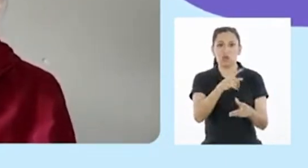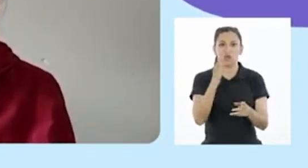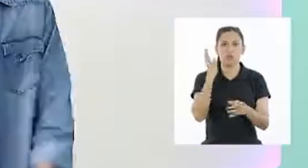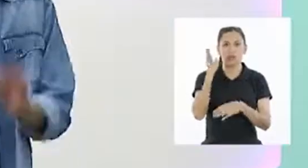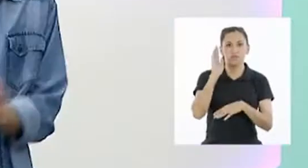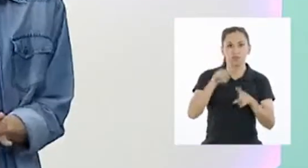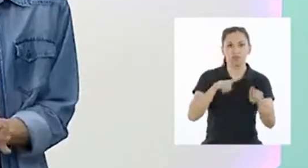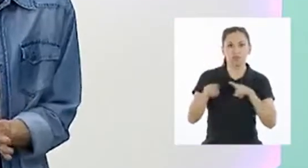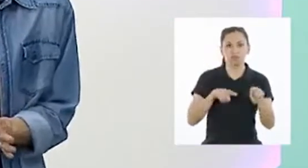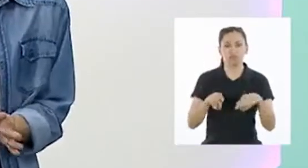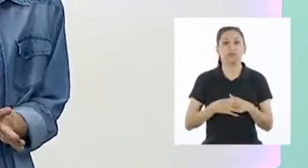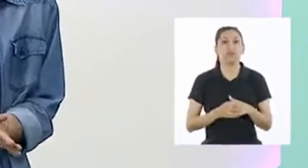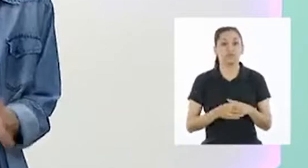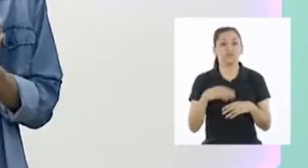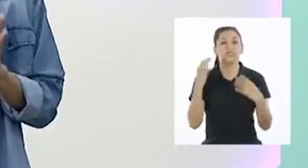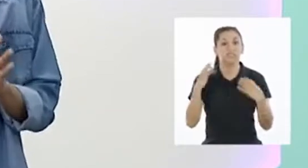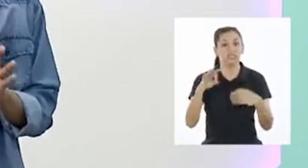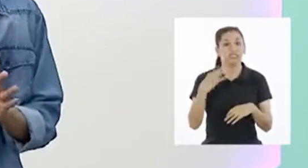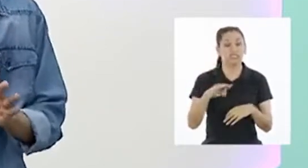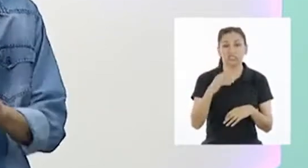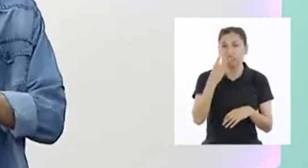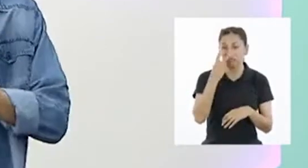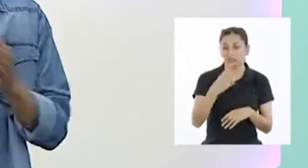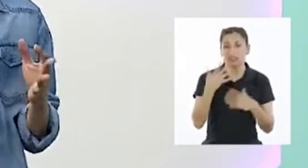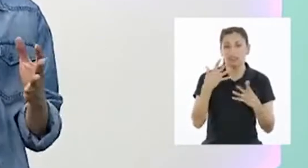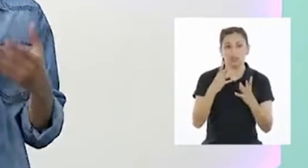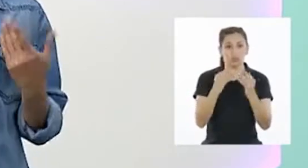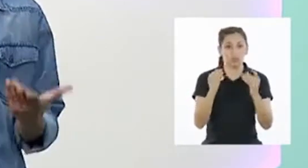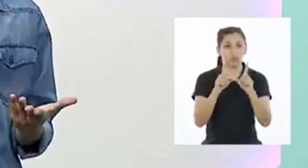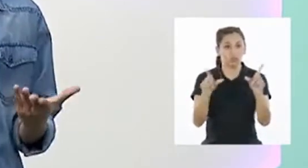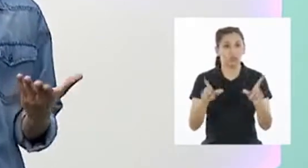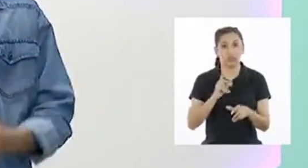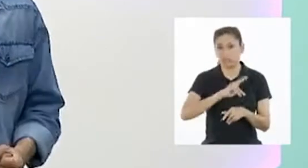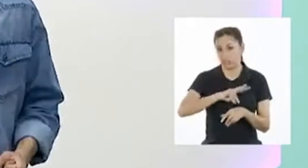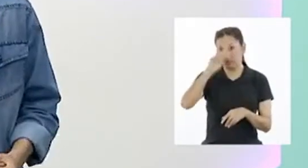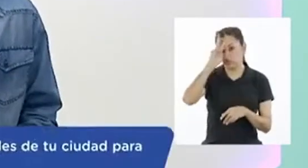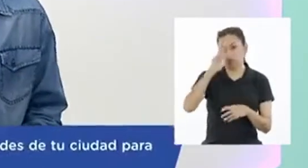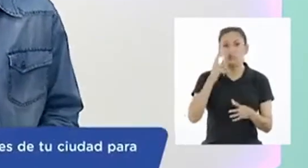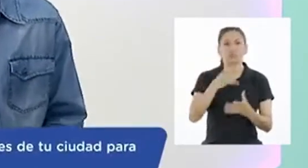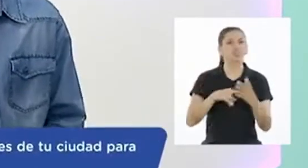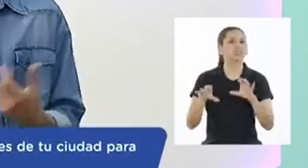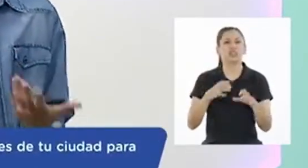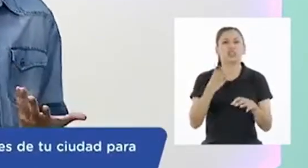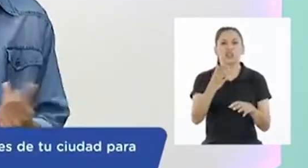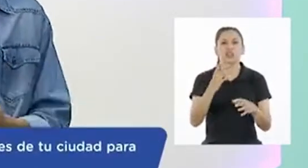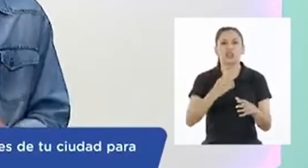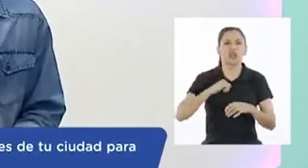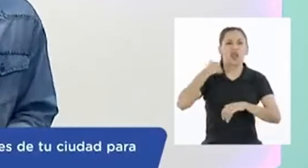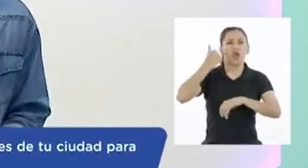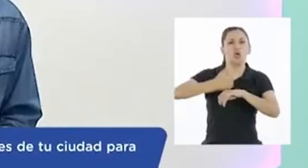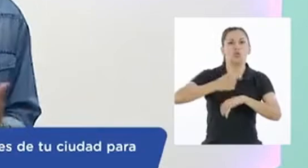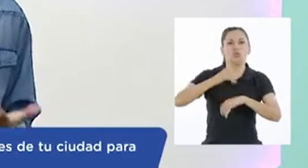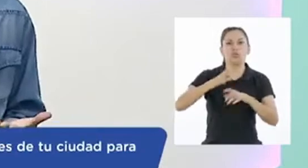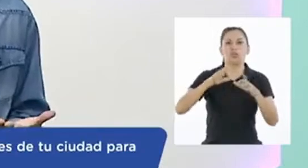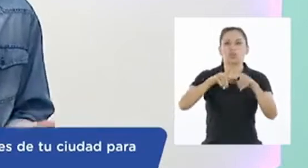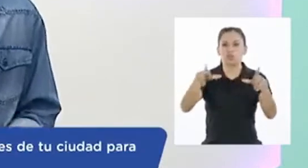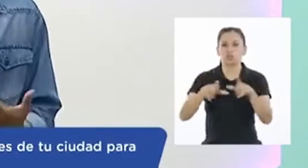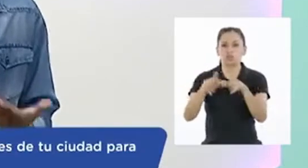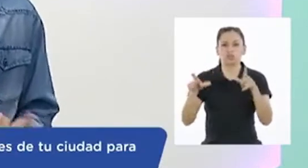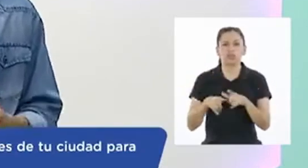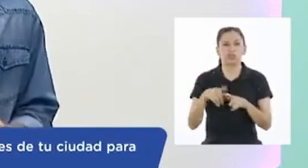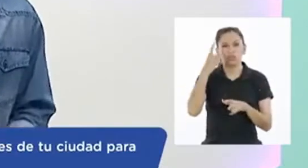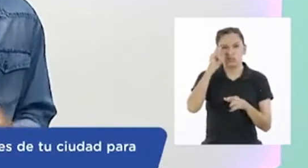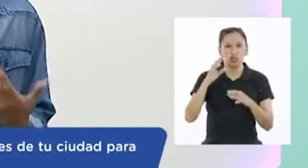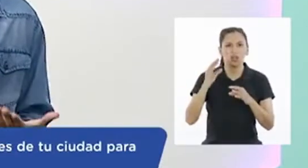espacios. Definitivamente hay inseguridad en distintos lugares del país. ¿Y qué acciones desarrollan las autoridades de tu ciudad